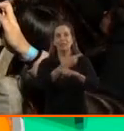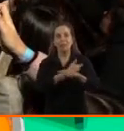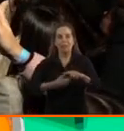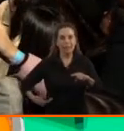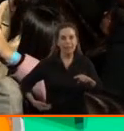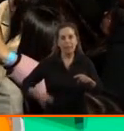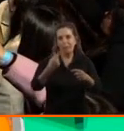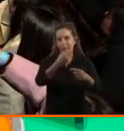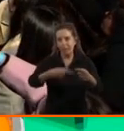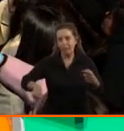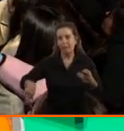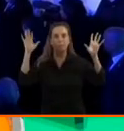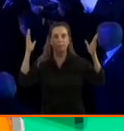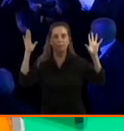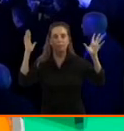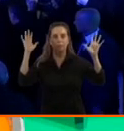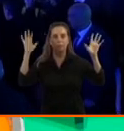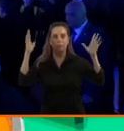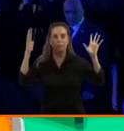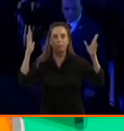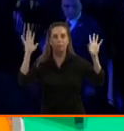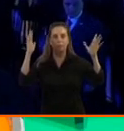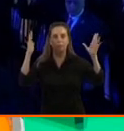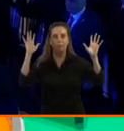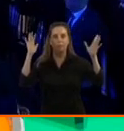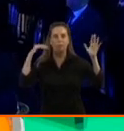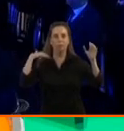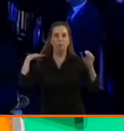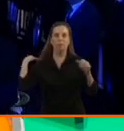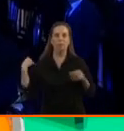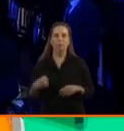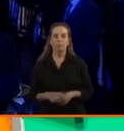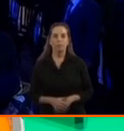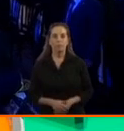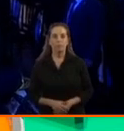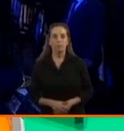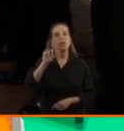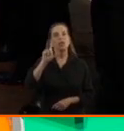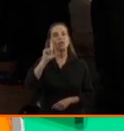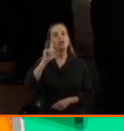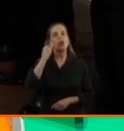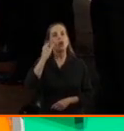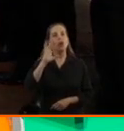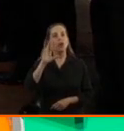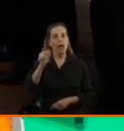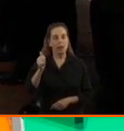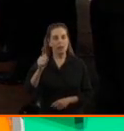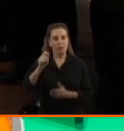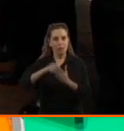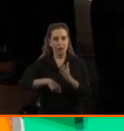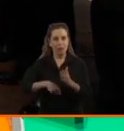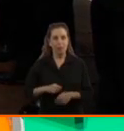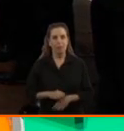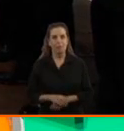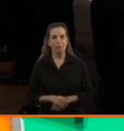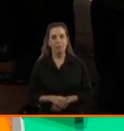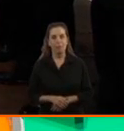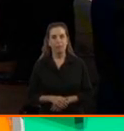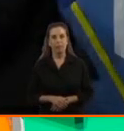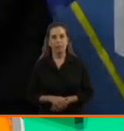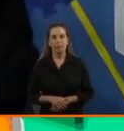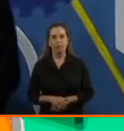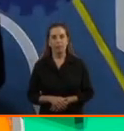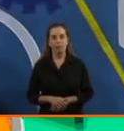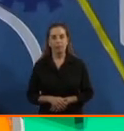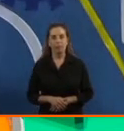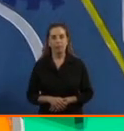manera. Entonces el gobierno de Milei ejerce un tipo de agresión bastante intensa con parte importante del sistema político, y en algunas